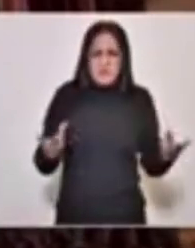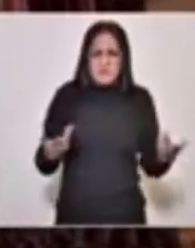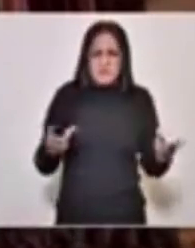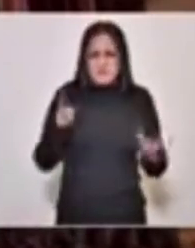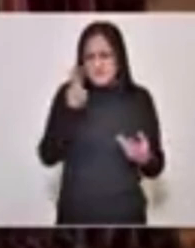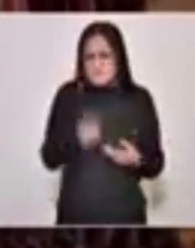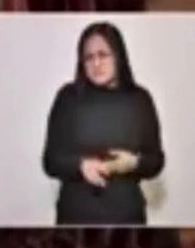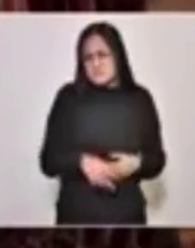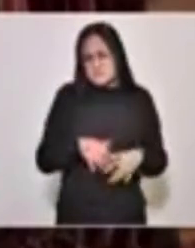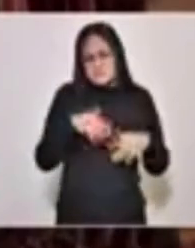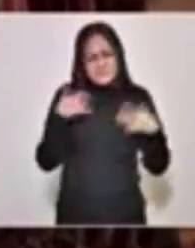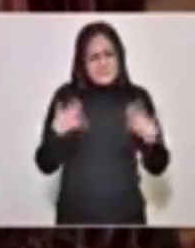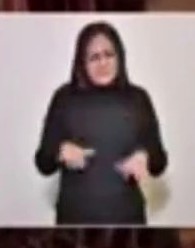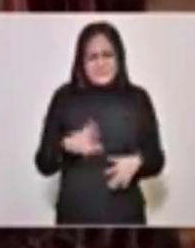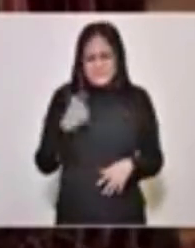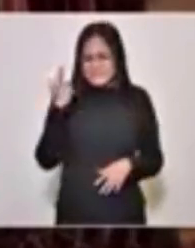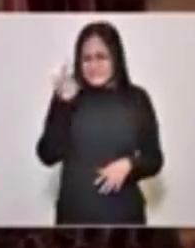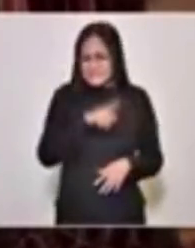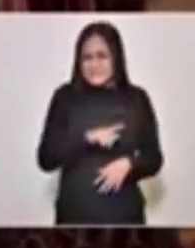terribles,